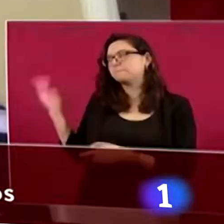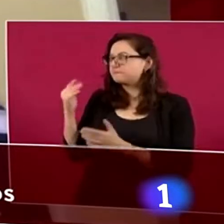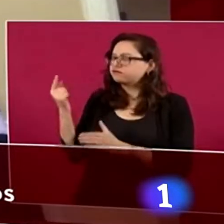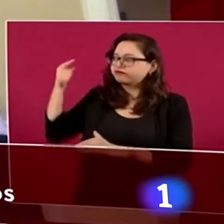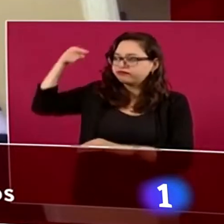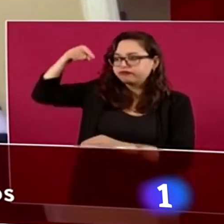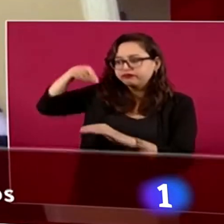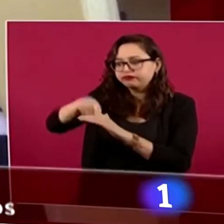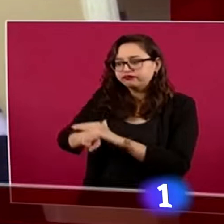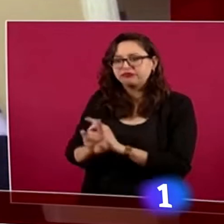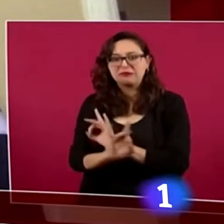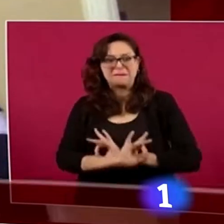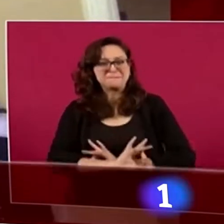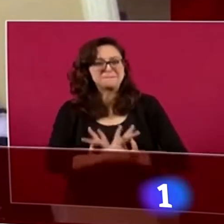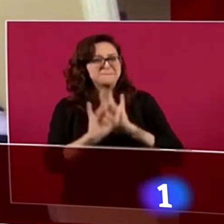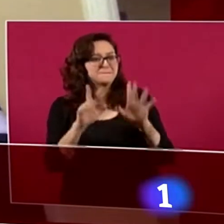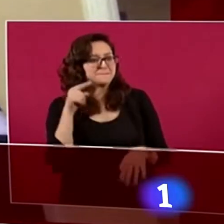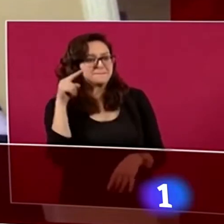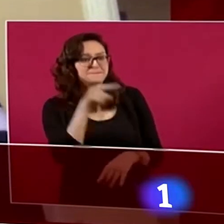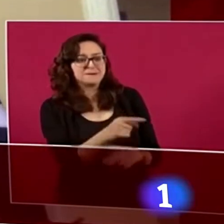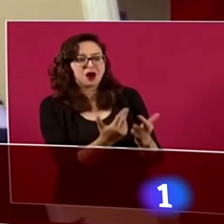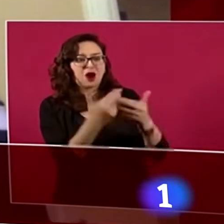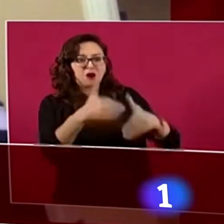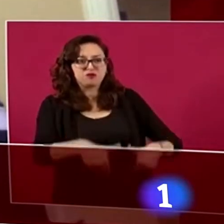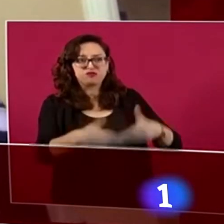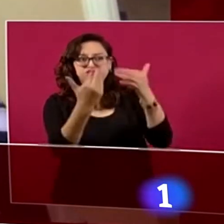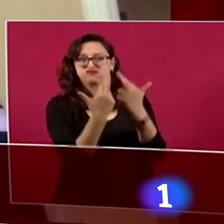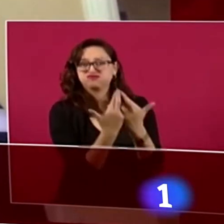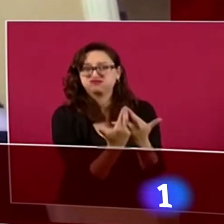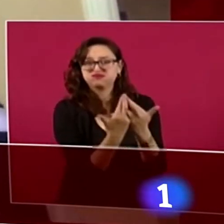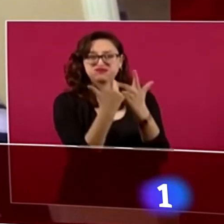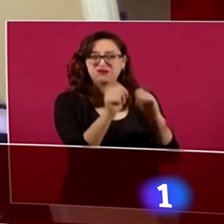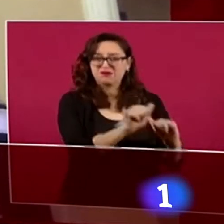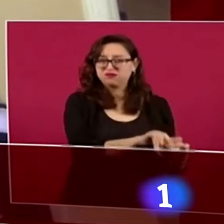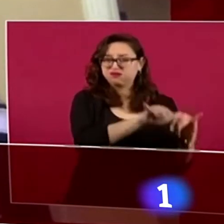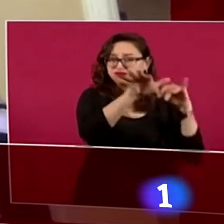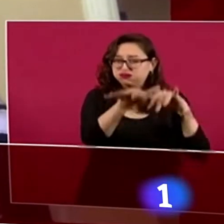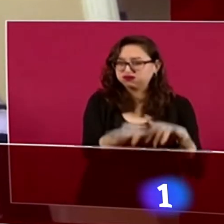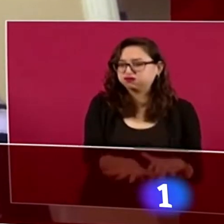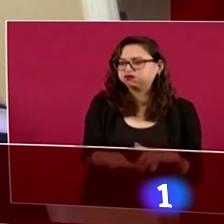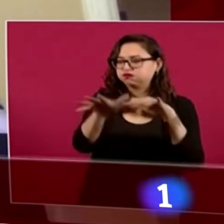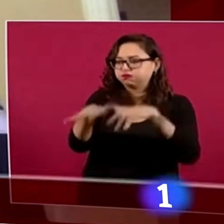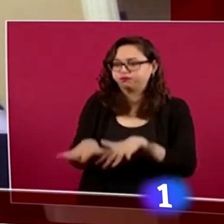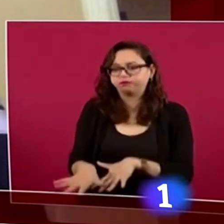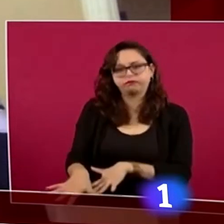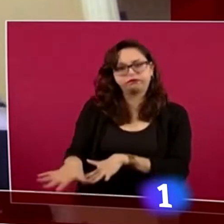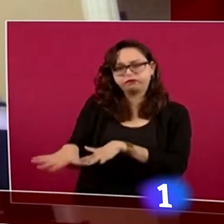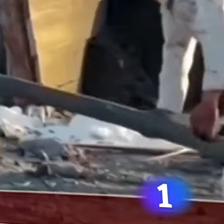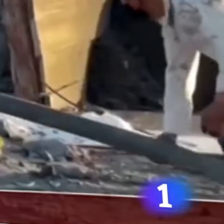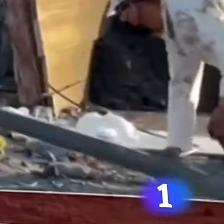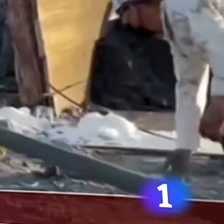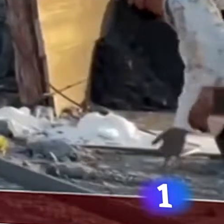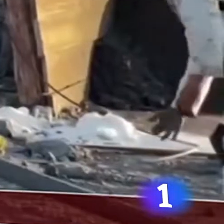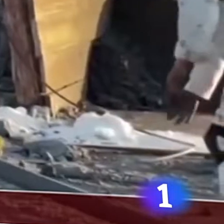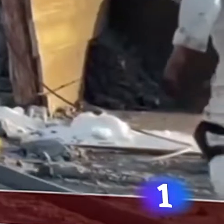rescatistas. Este ingreso súbito hizo detener todo el plan que se tenía de ingreso y